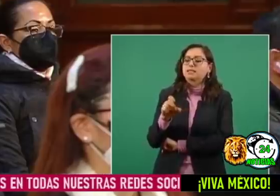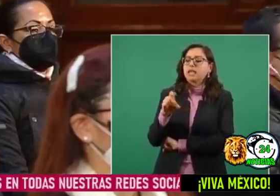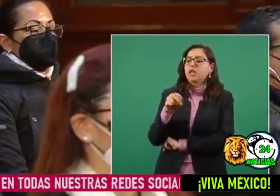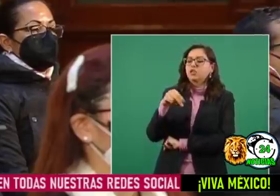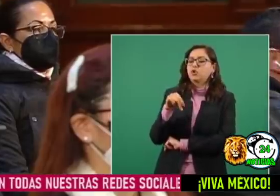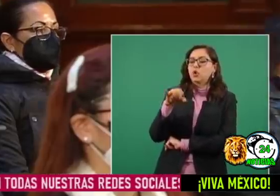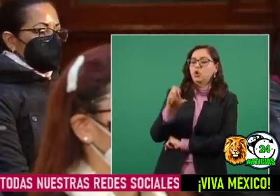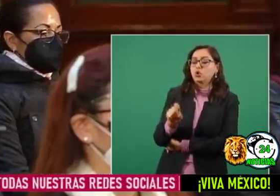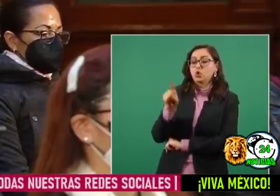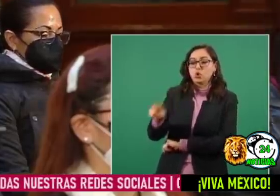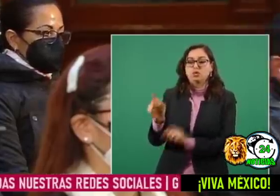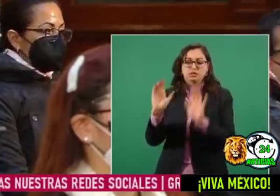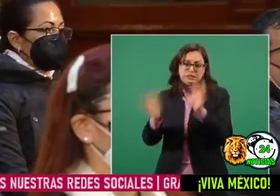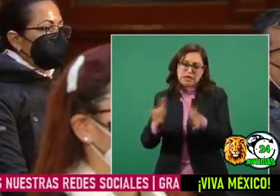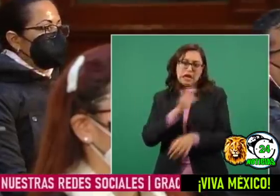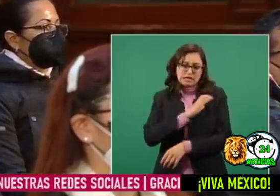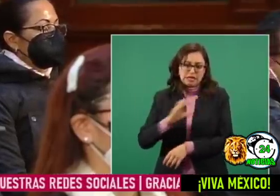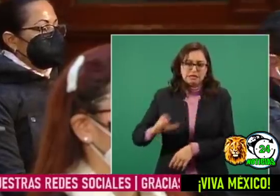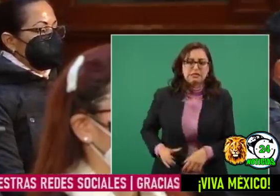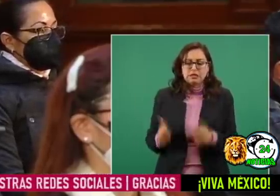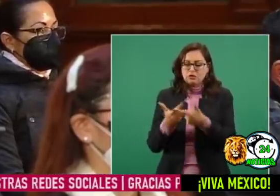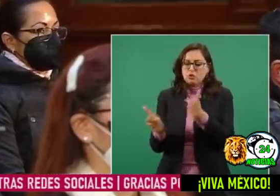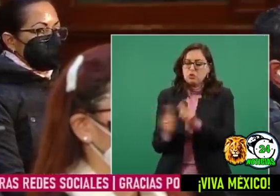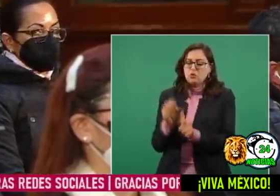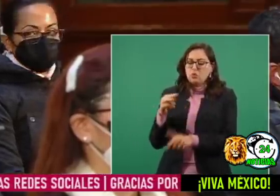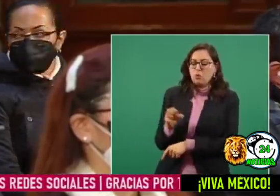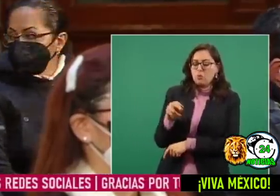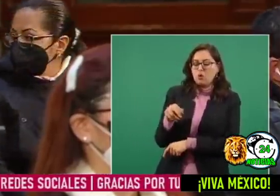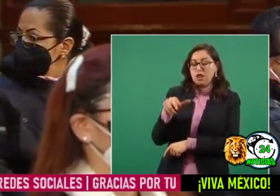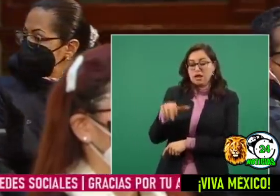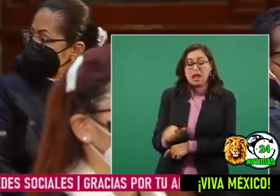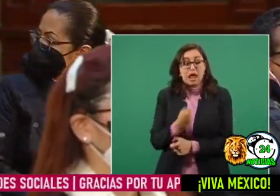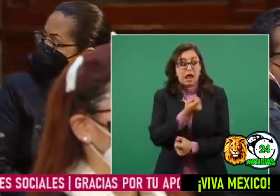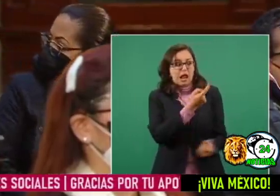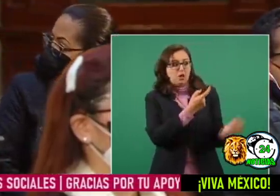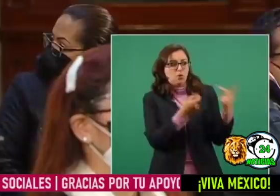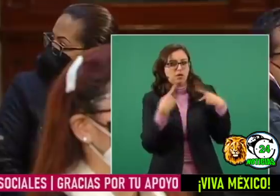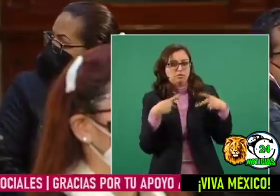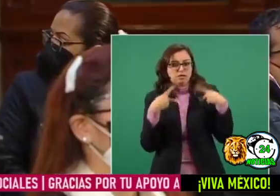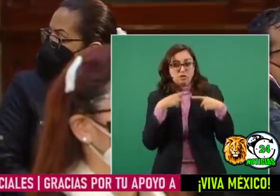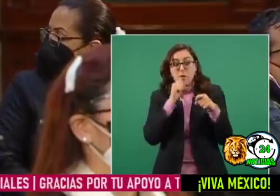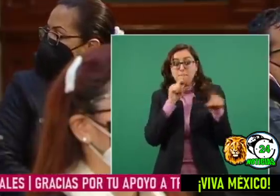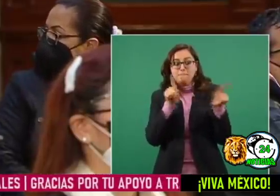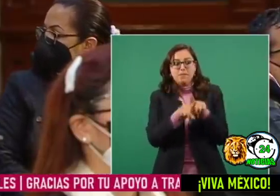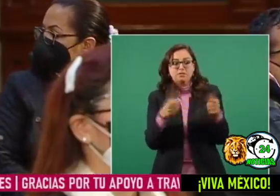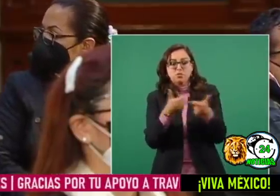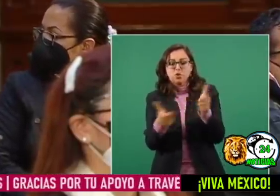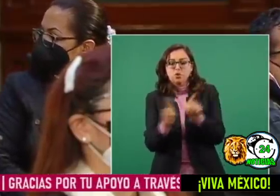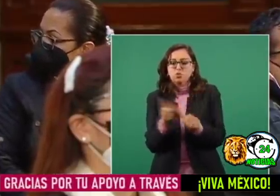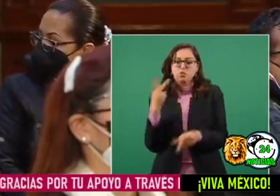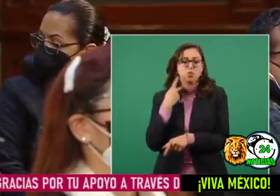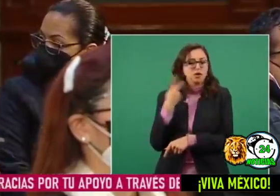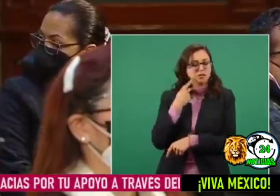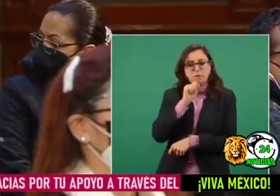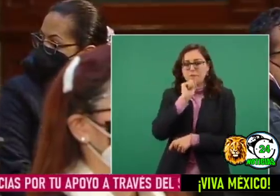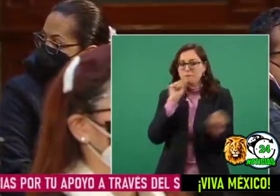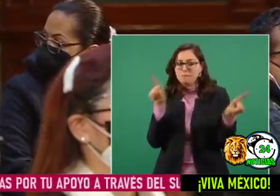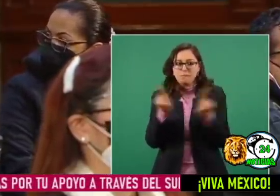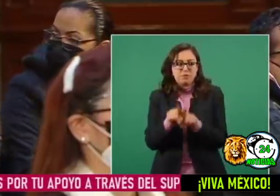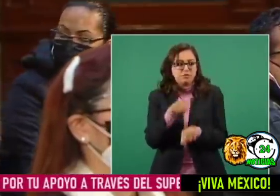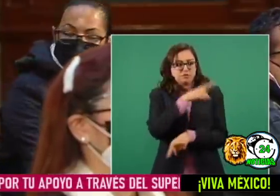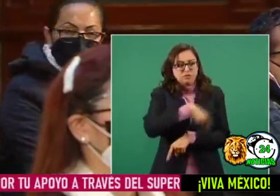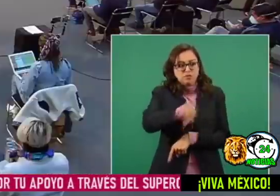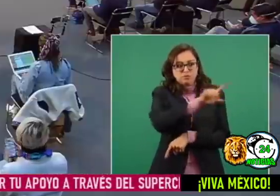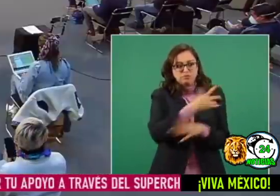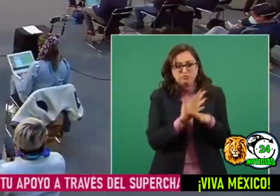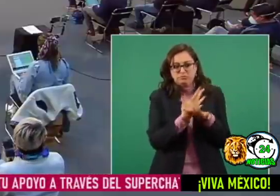de integrantes de Morena que han dicho que bueno, pues en un acto de congruencia, sobre todo por decir que es una